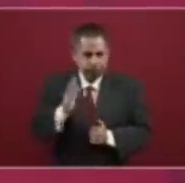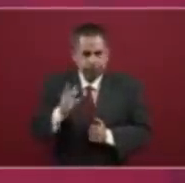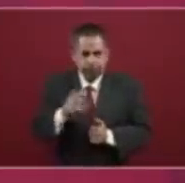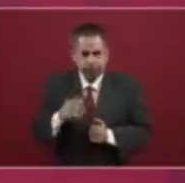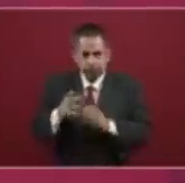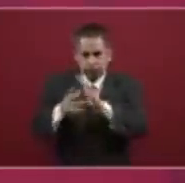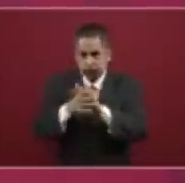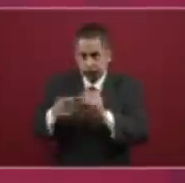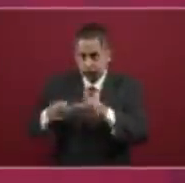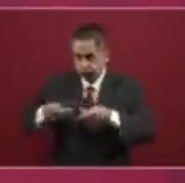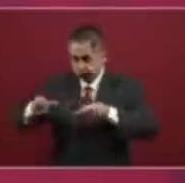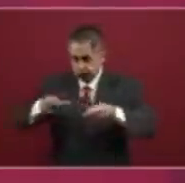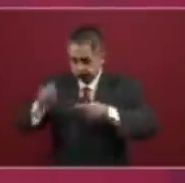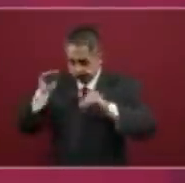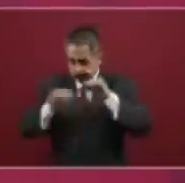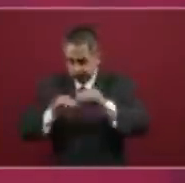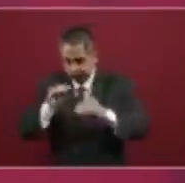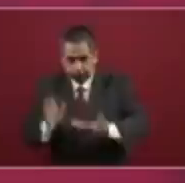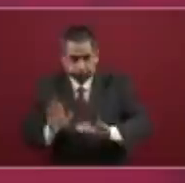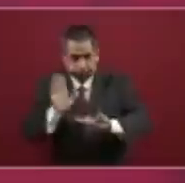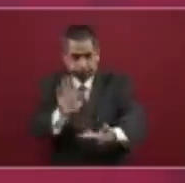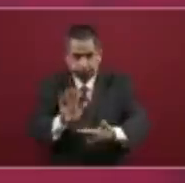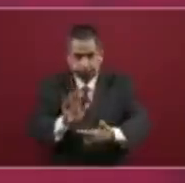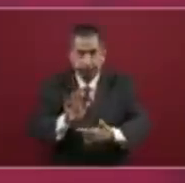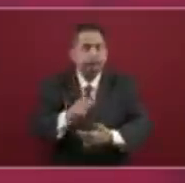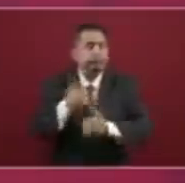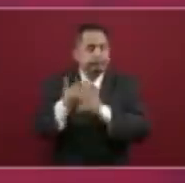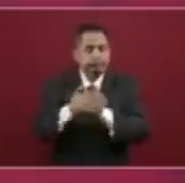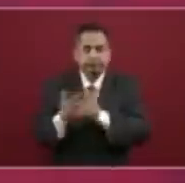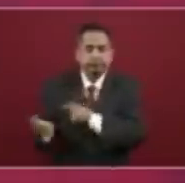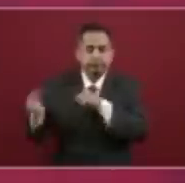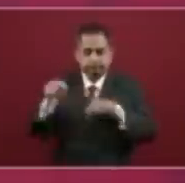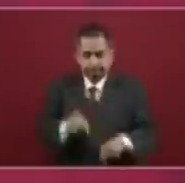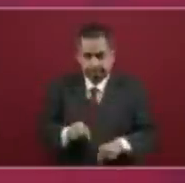exposición preparada, van a venir aquí